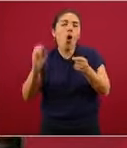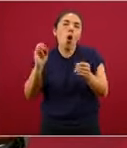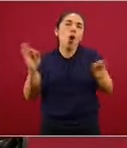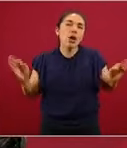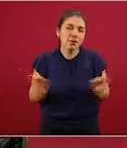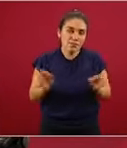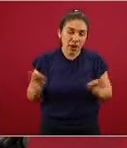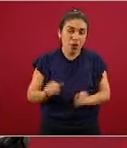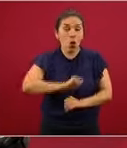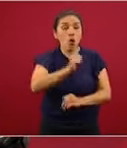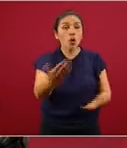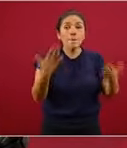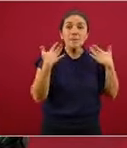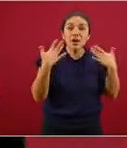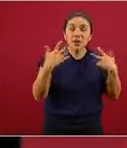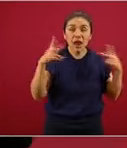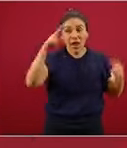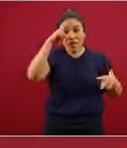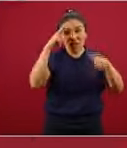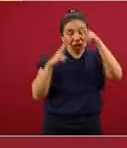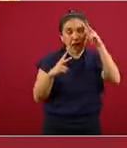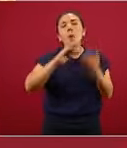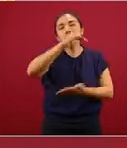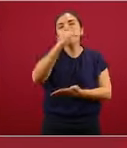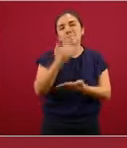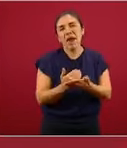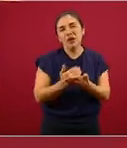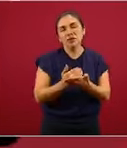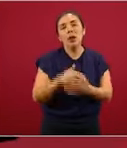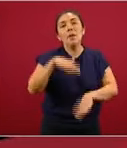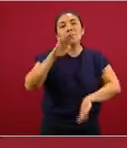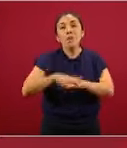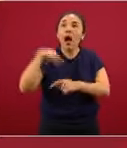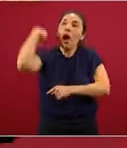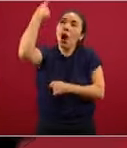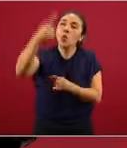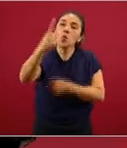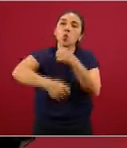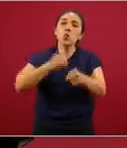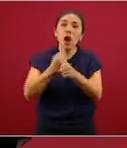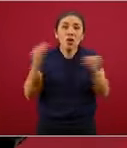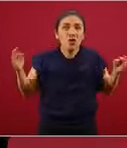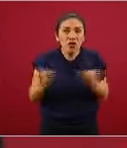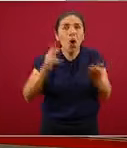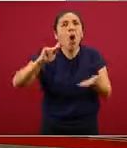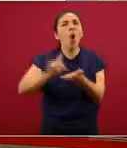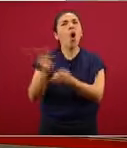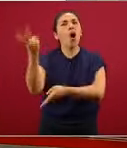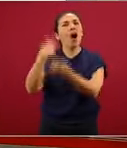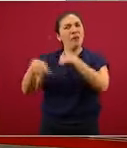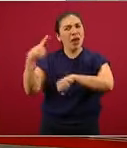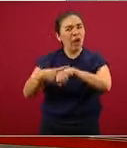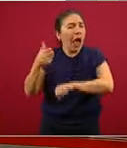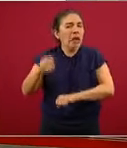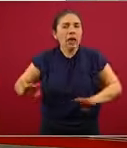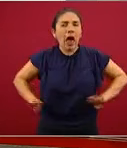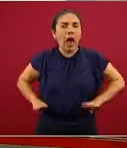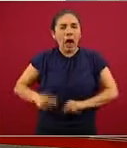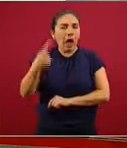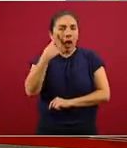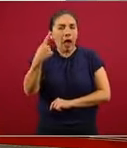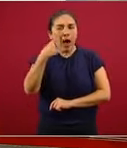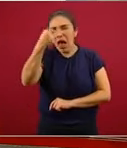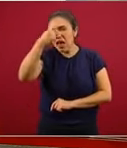primavera-verano disminuye su frecuencia, vuelve a aumentar en el siguiente otoño-invierno. Así se comporta influenza desde